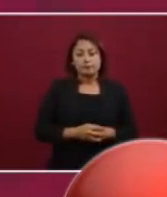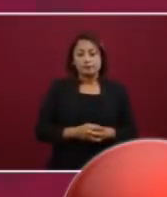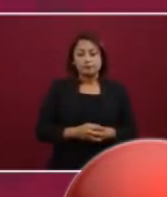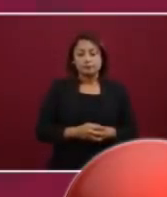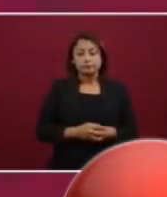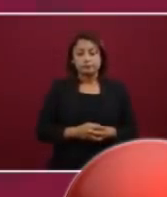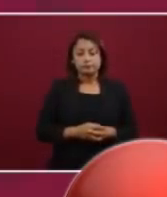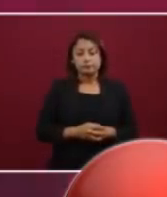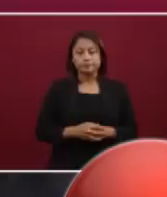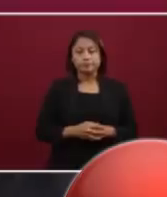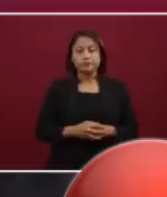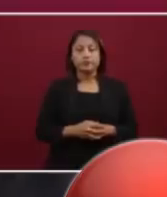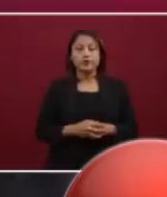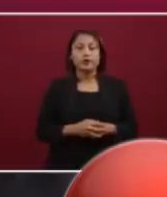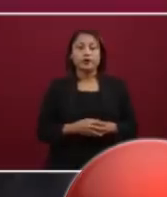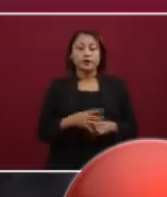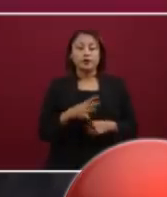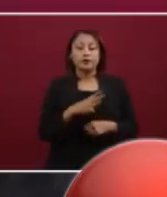se incluía